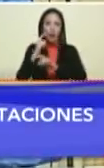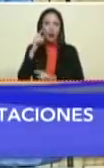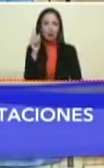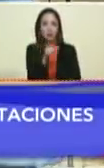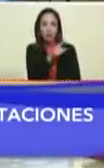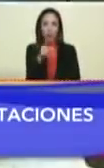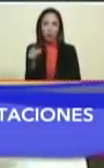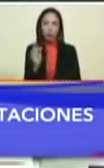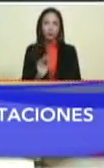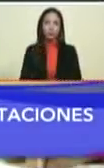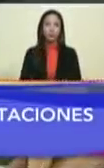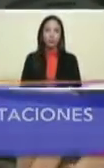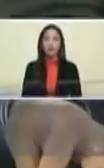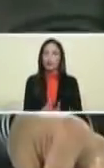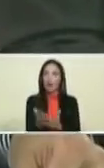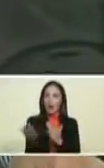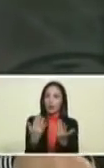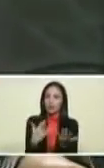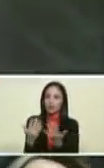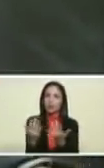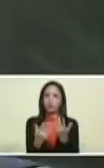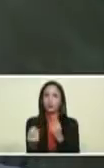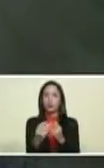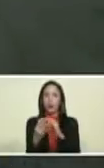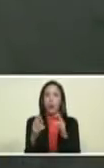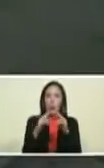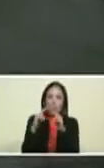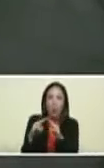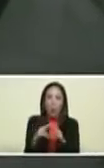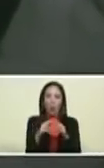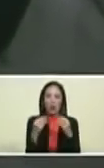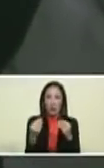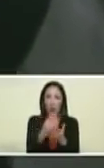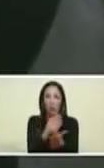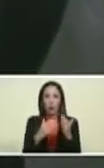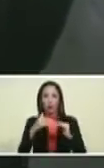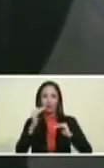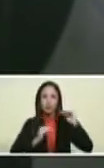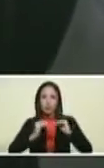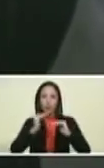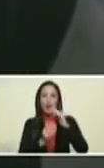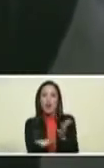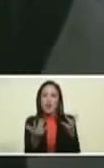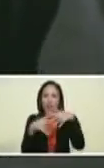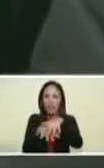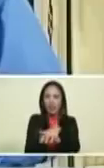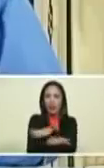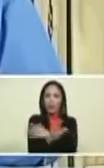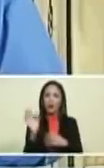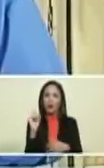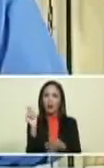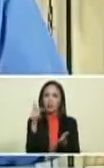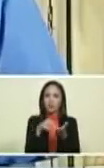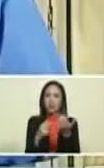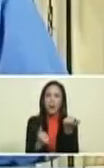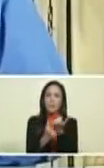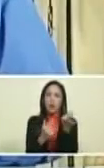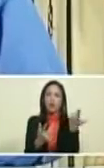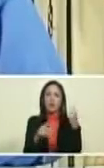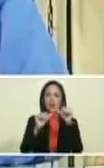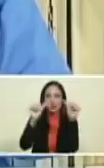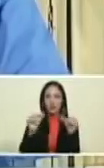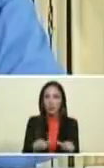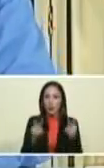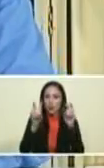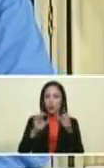Para que se familiarice, para que se integre el nuevo sistema. Este nuevo